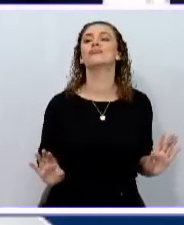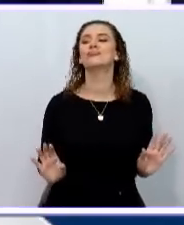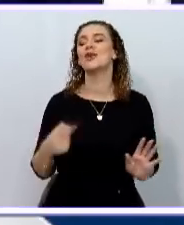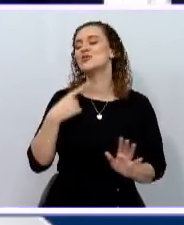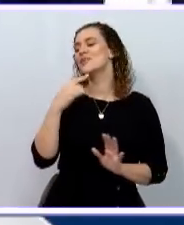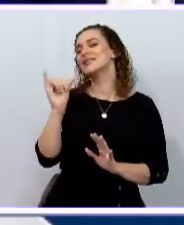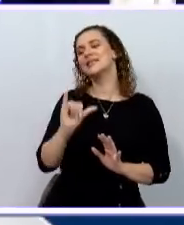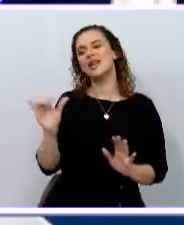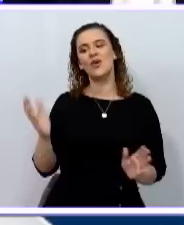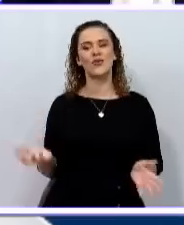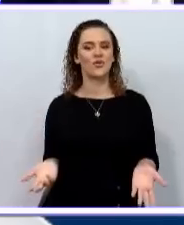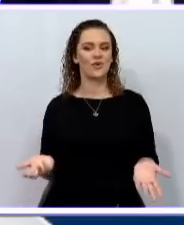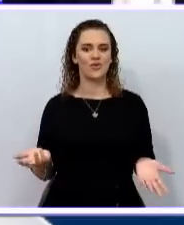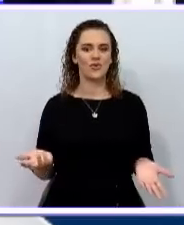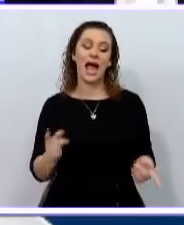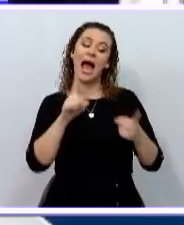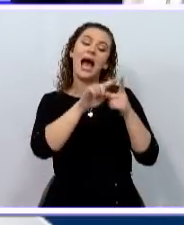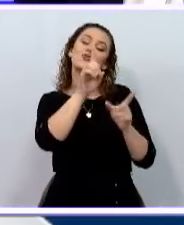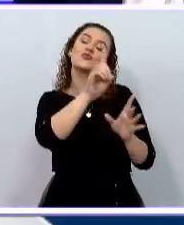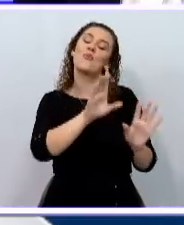hasta el domingo